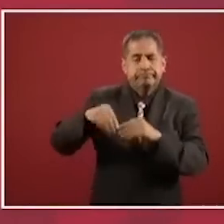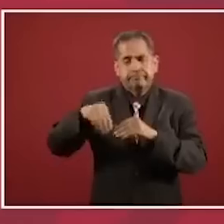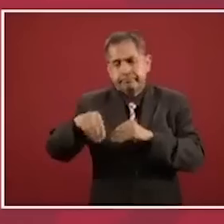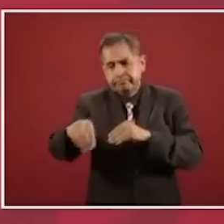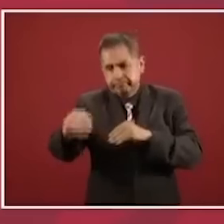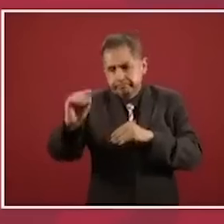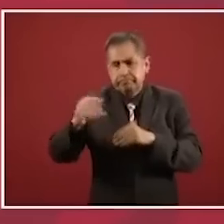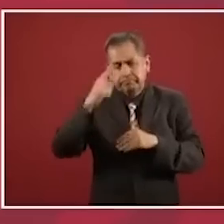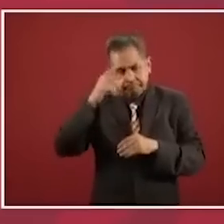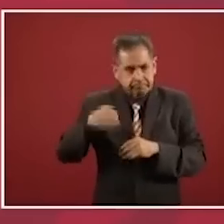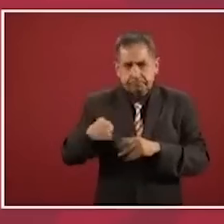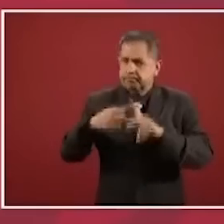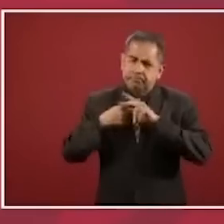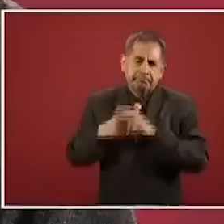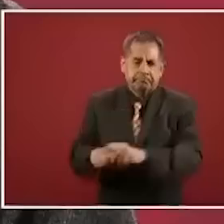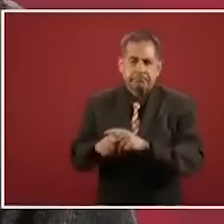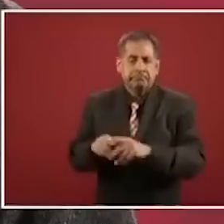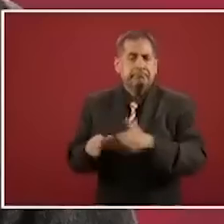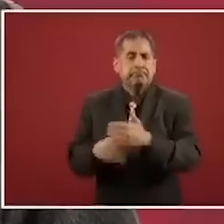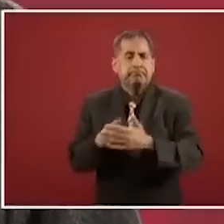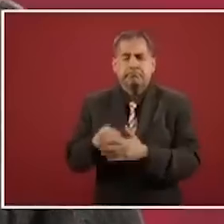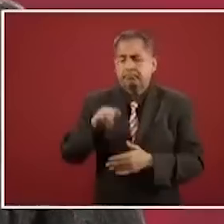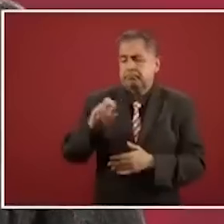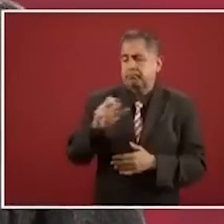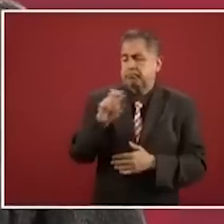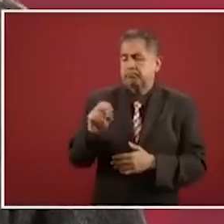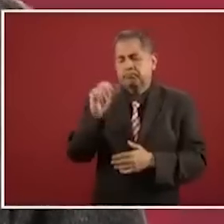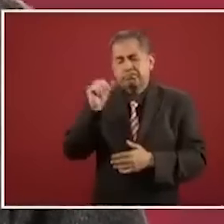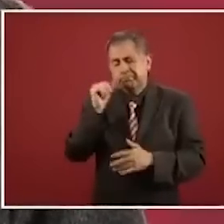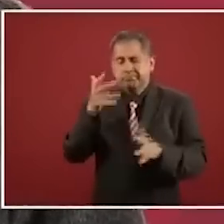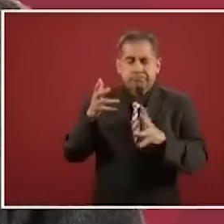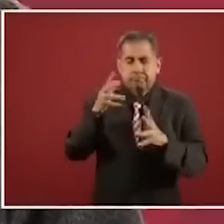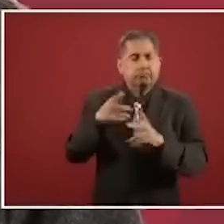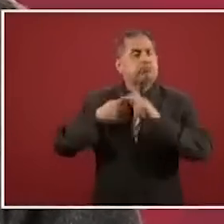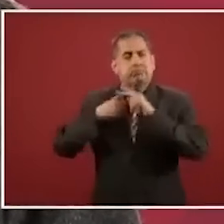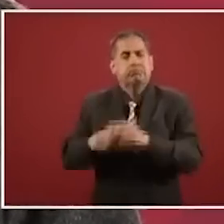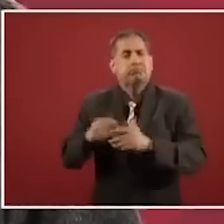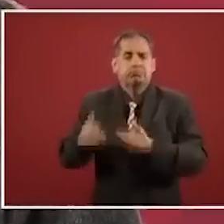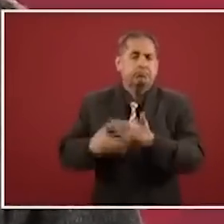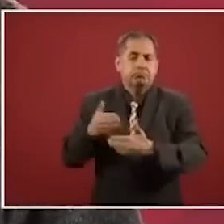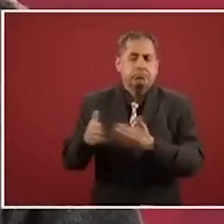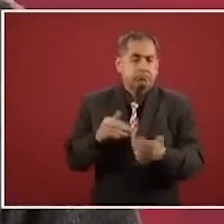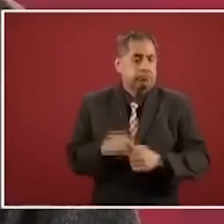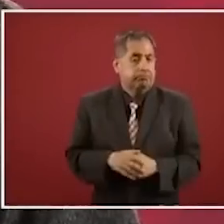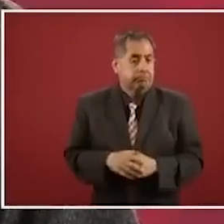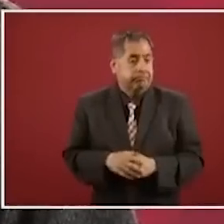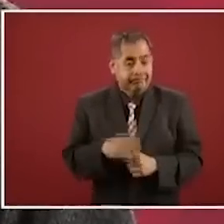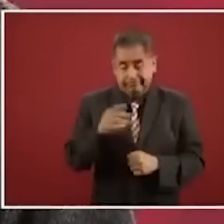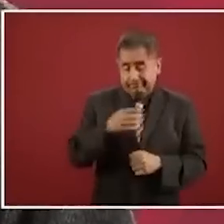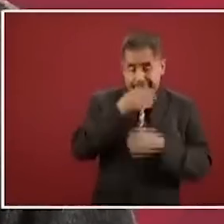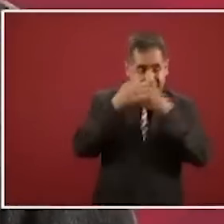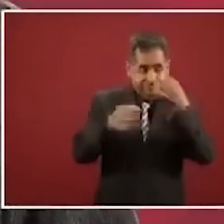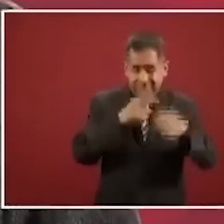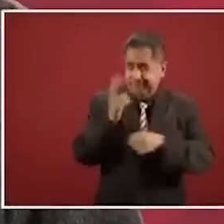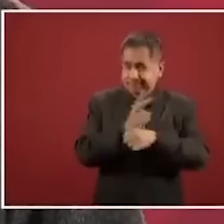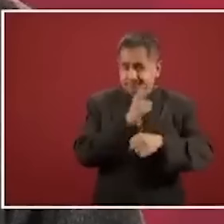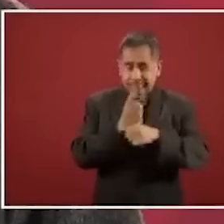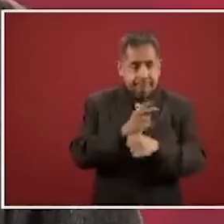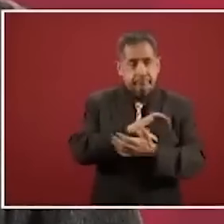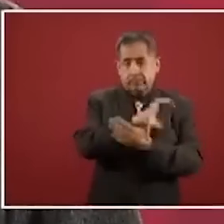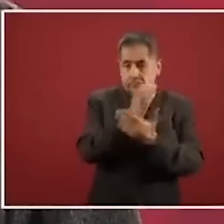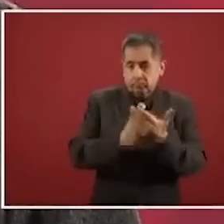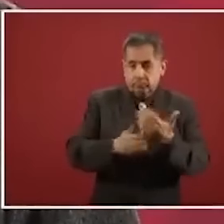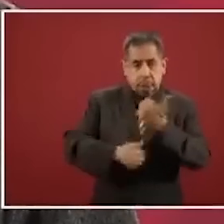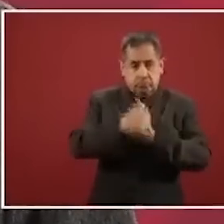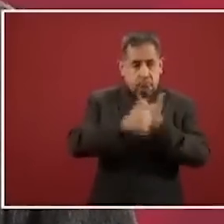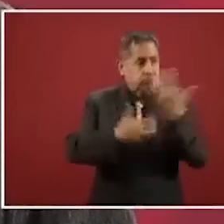ya inicios de obras finales de marzo, principios de abril. Y este proceso de licitación se convocará a todos los